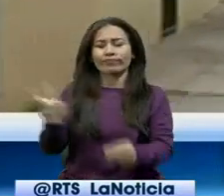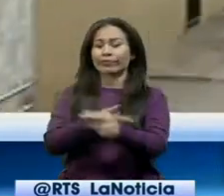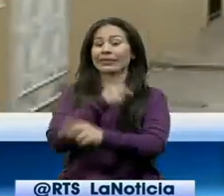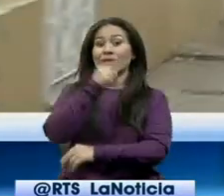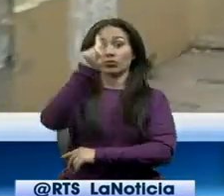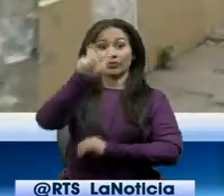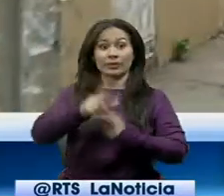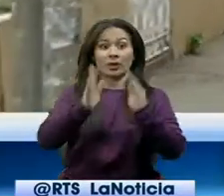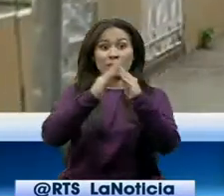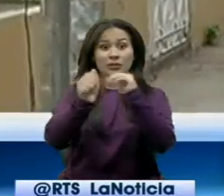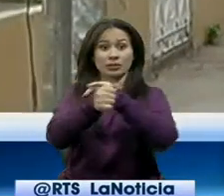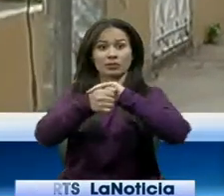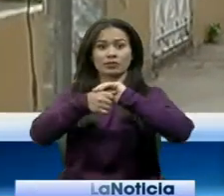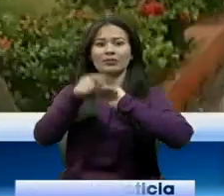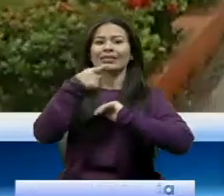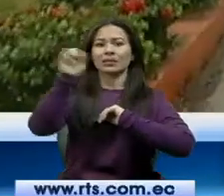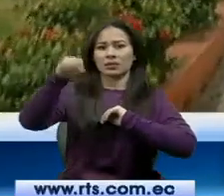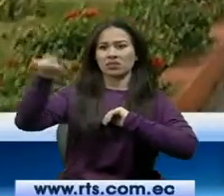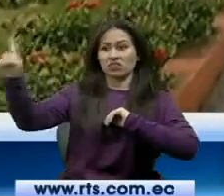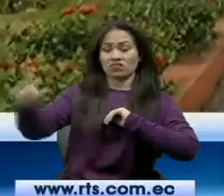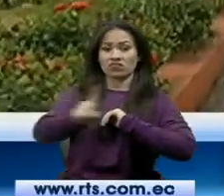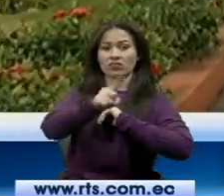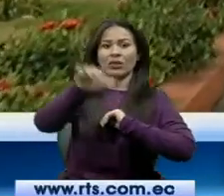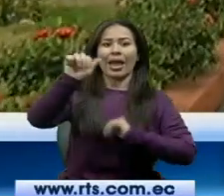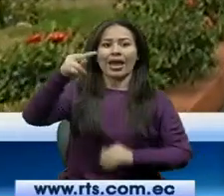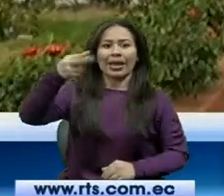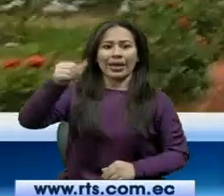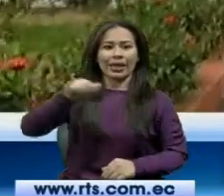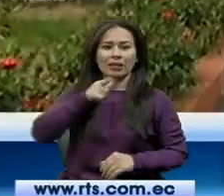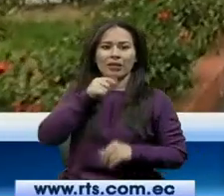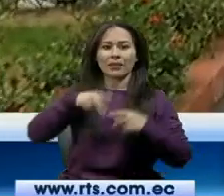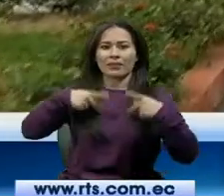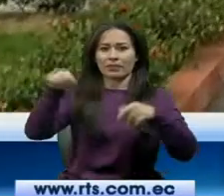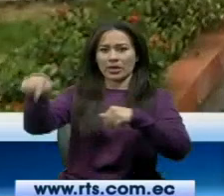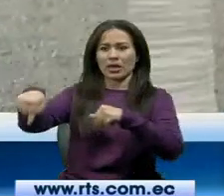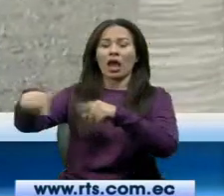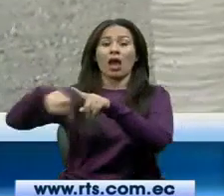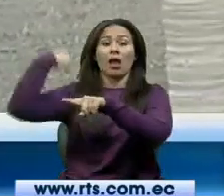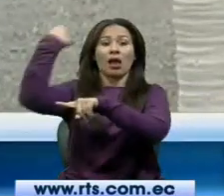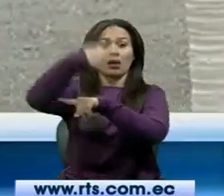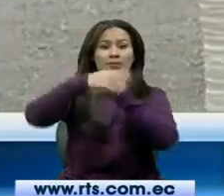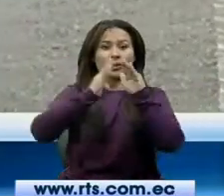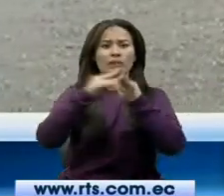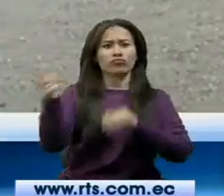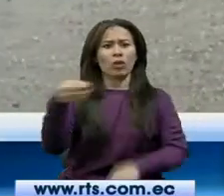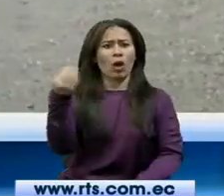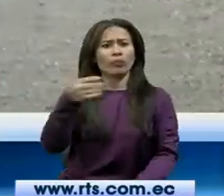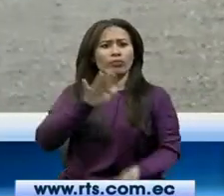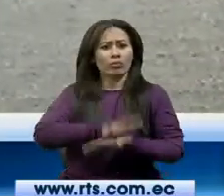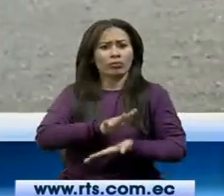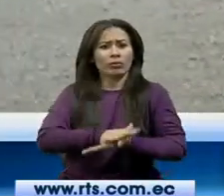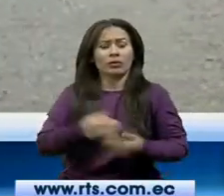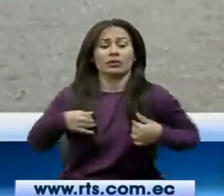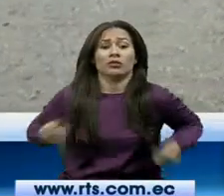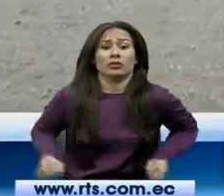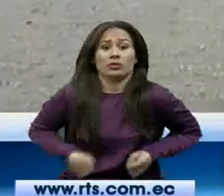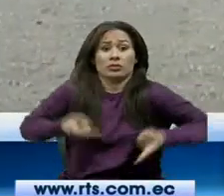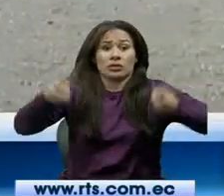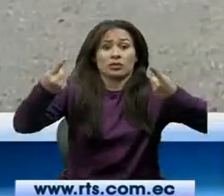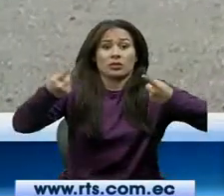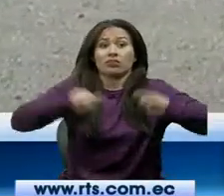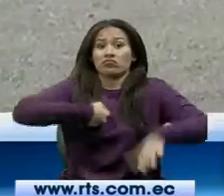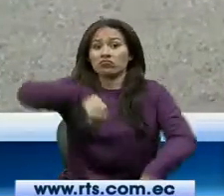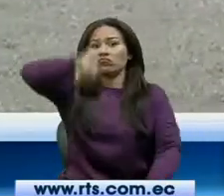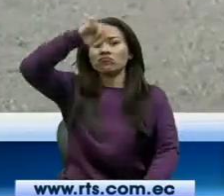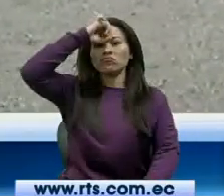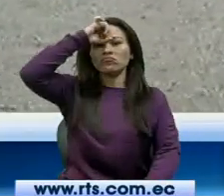contó que por acá creció Ángel Francisco. Luego se cambió de domicilio. Un niño tranquilo, todo, pero de ahí para allá, no sé cómo